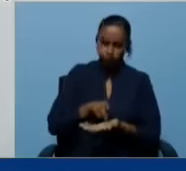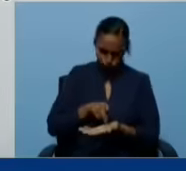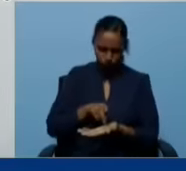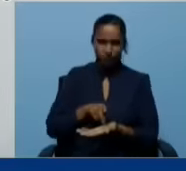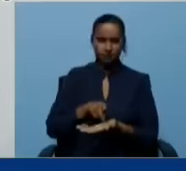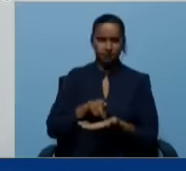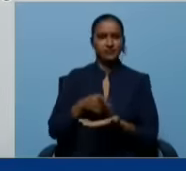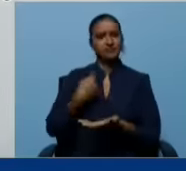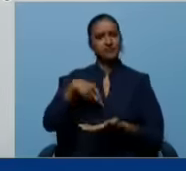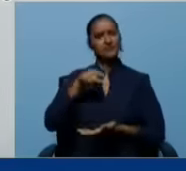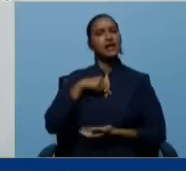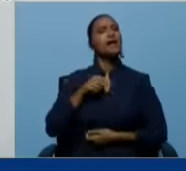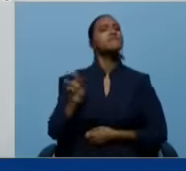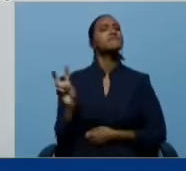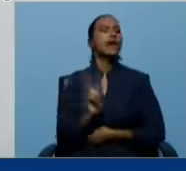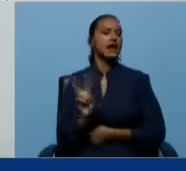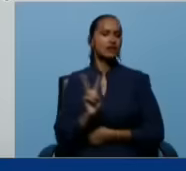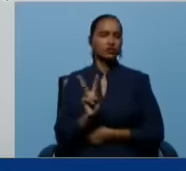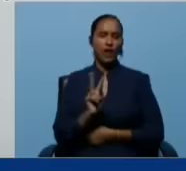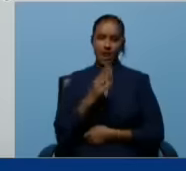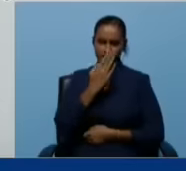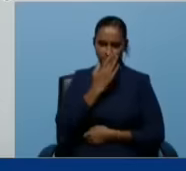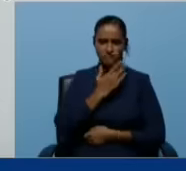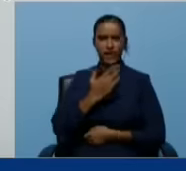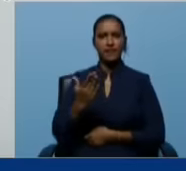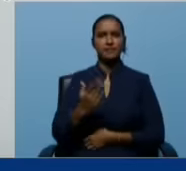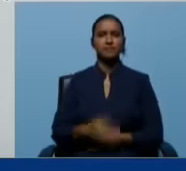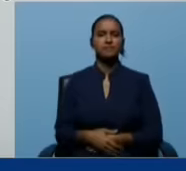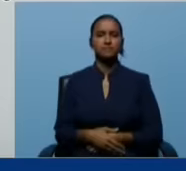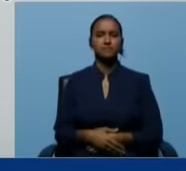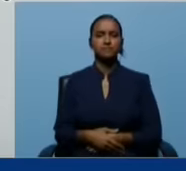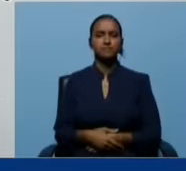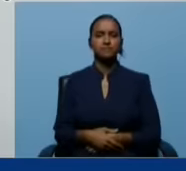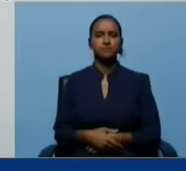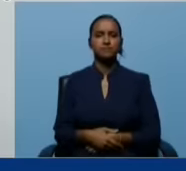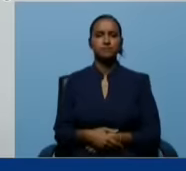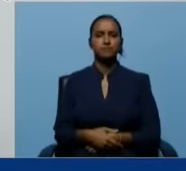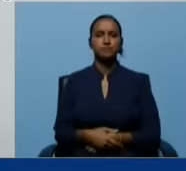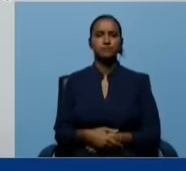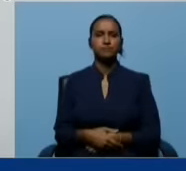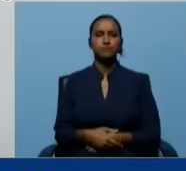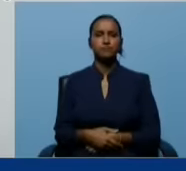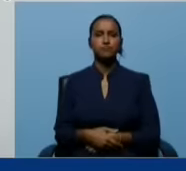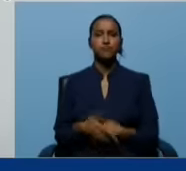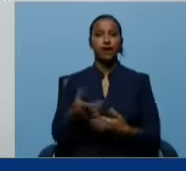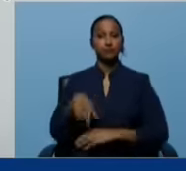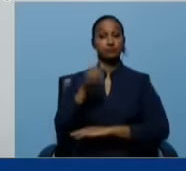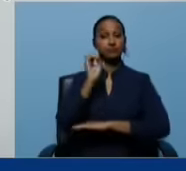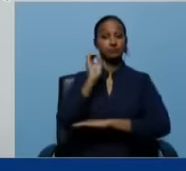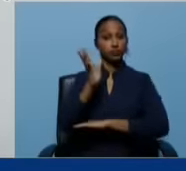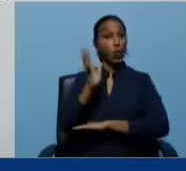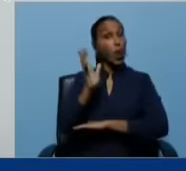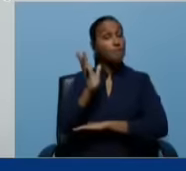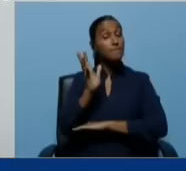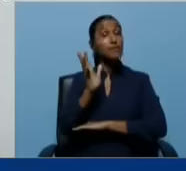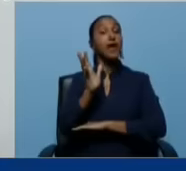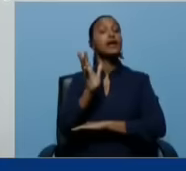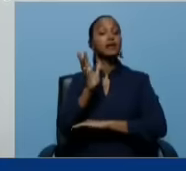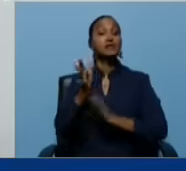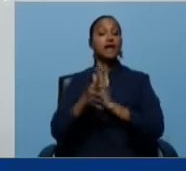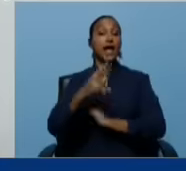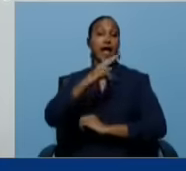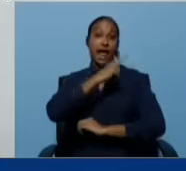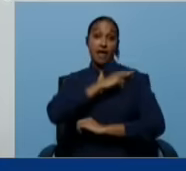la República Bolivariana de Venezuela y en esta ocasión ante esta cumbre extraordinaria de jefes de